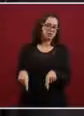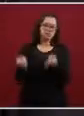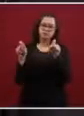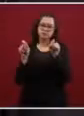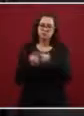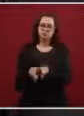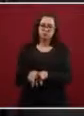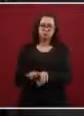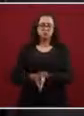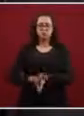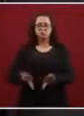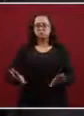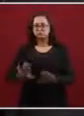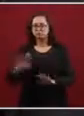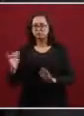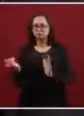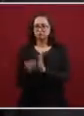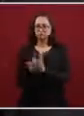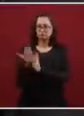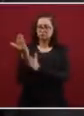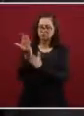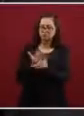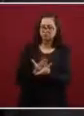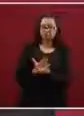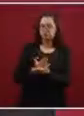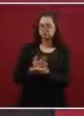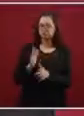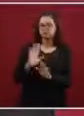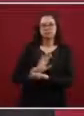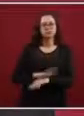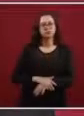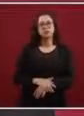que no se van a reducir los aranceles